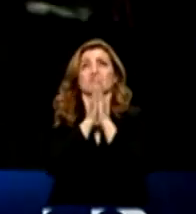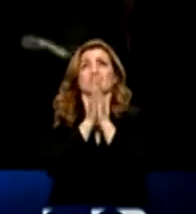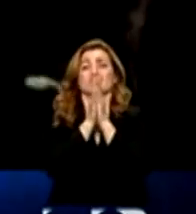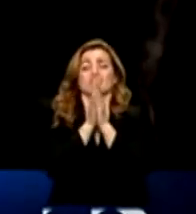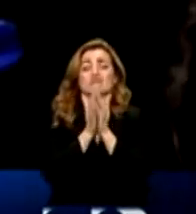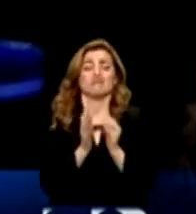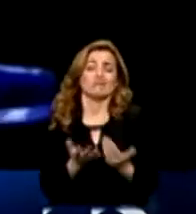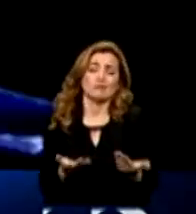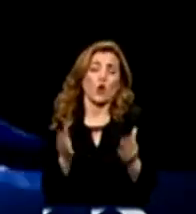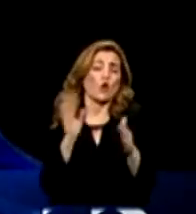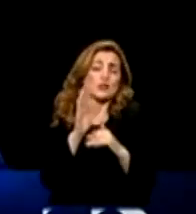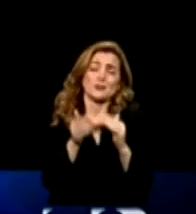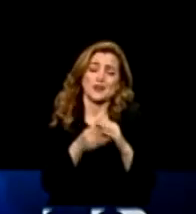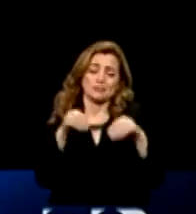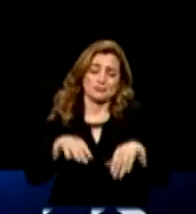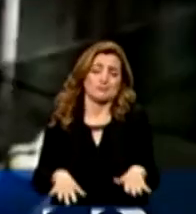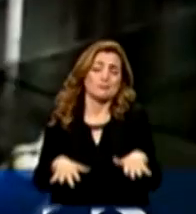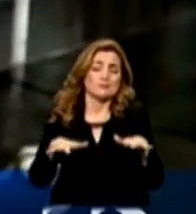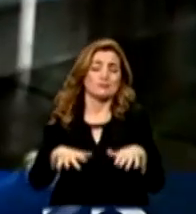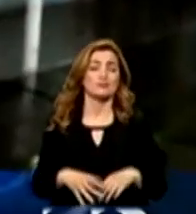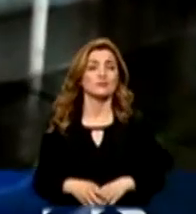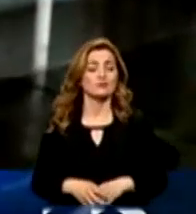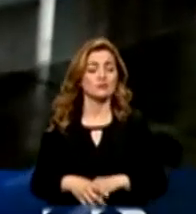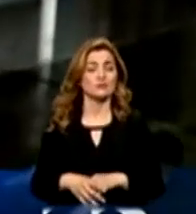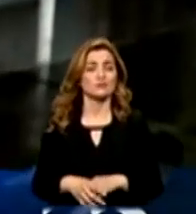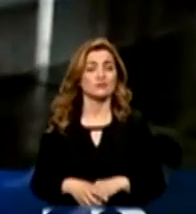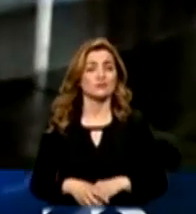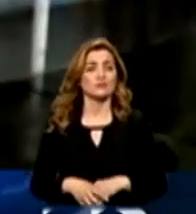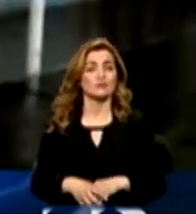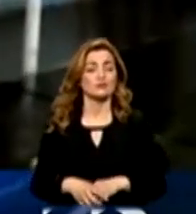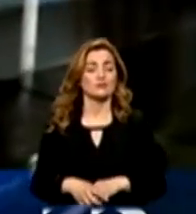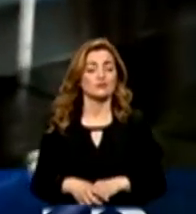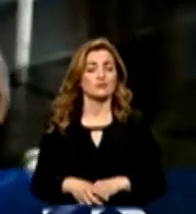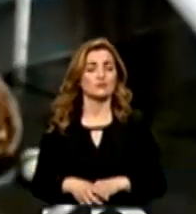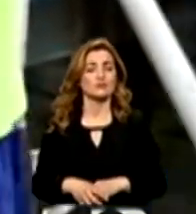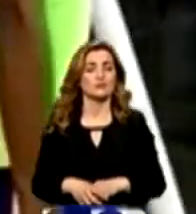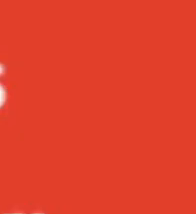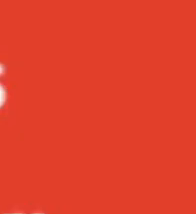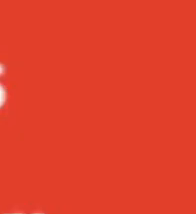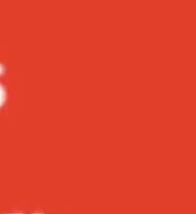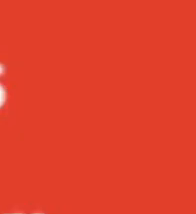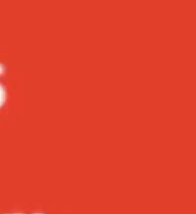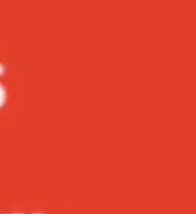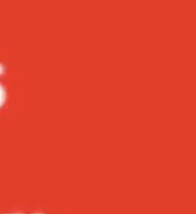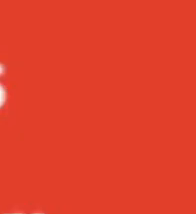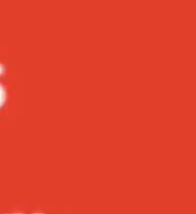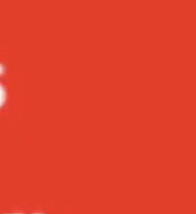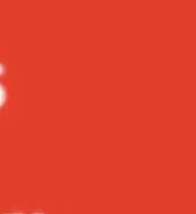que los vuelvan a inundar. En Babahoyo, Martín Soto, 24 horas.